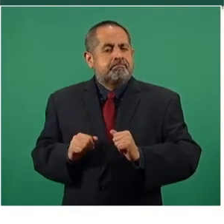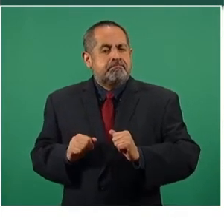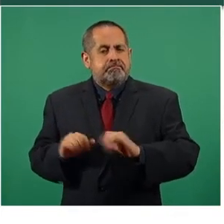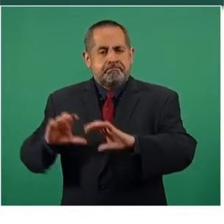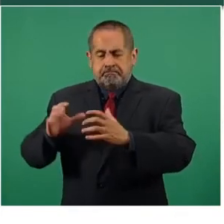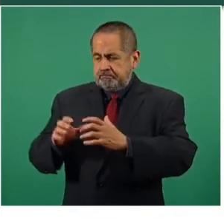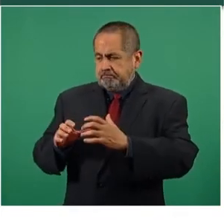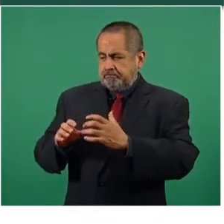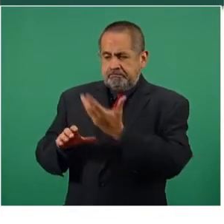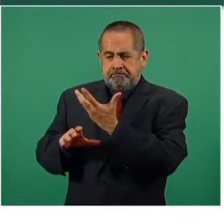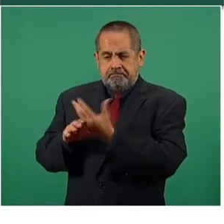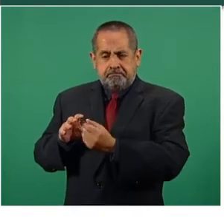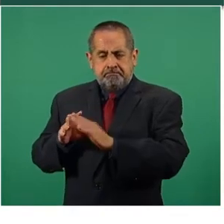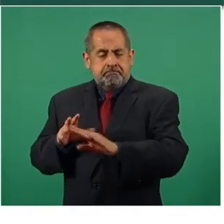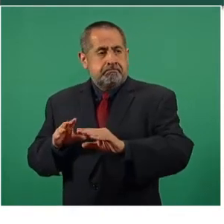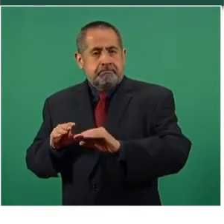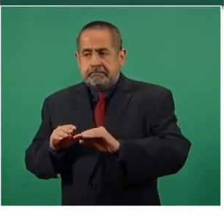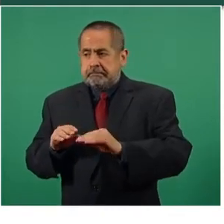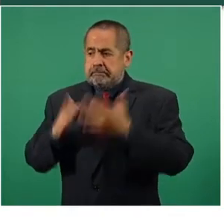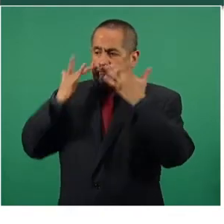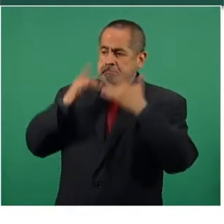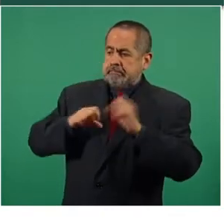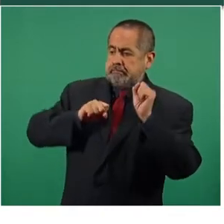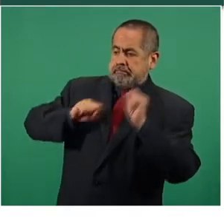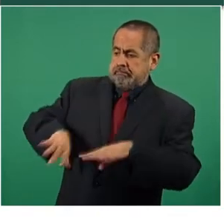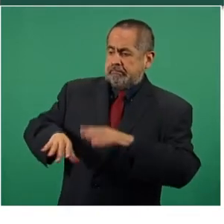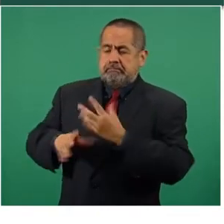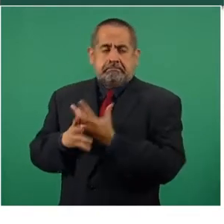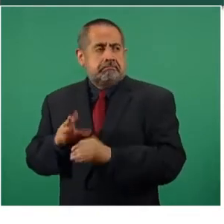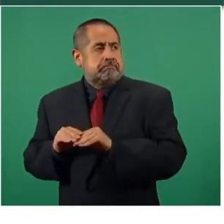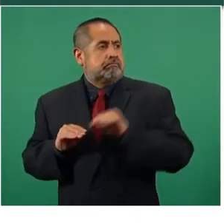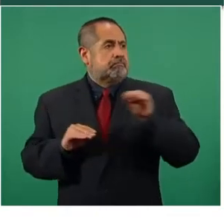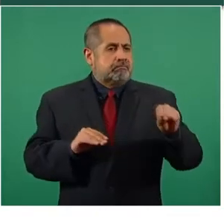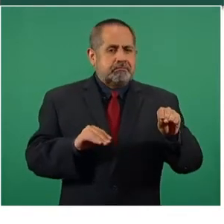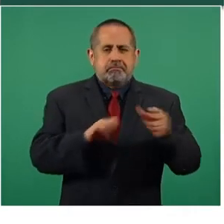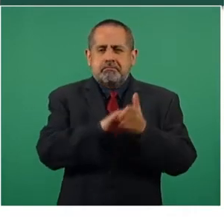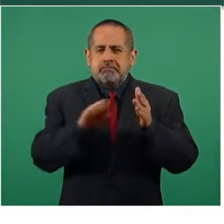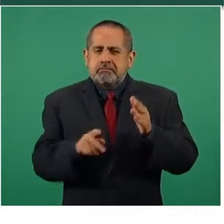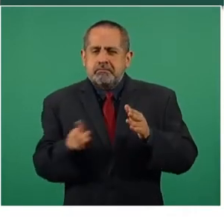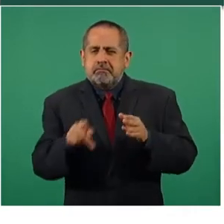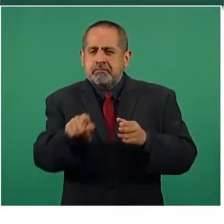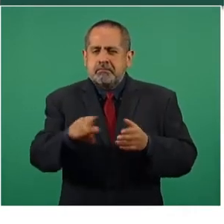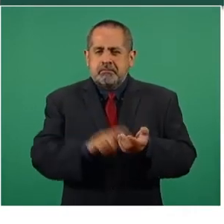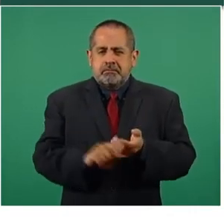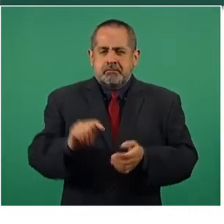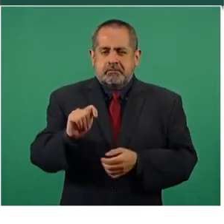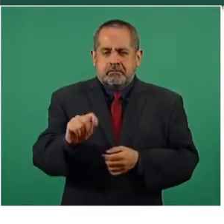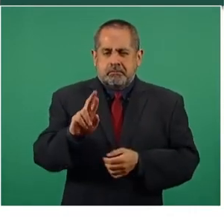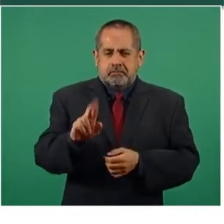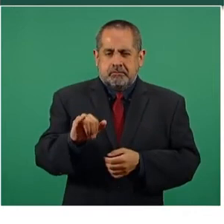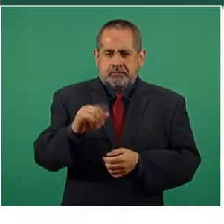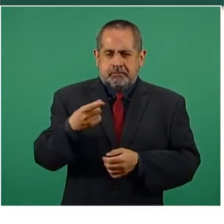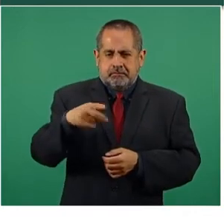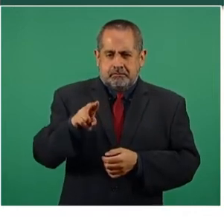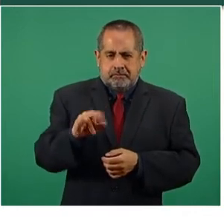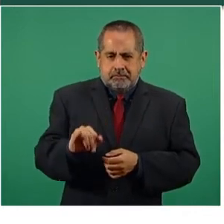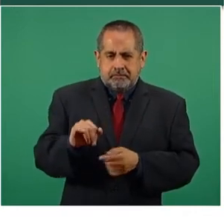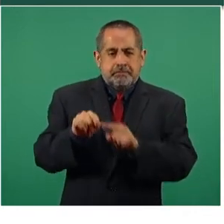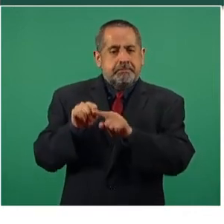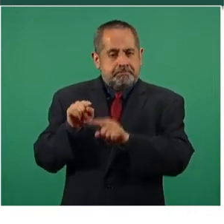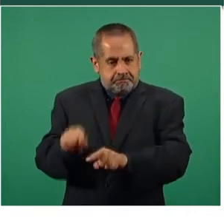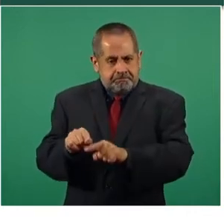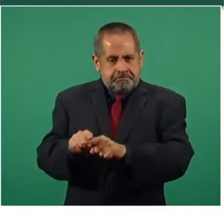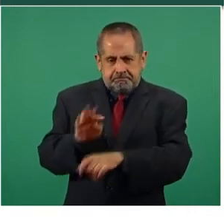que han sido desplazadas, comunidades del área Triqui, de la zona Triqui, y a